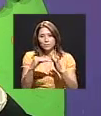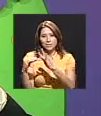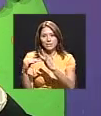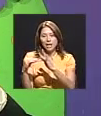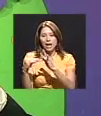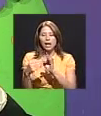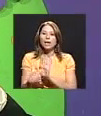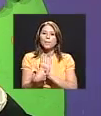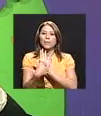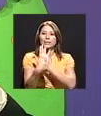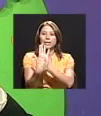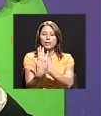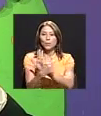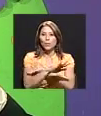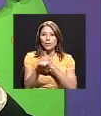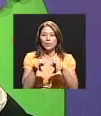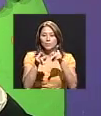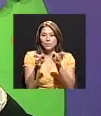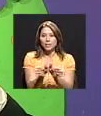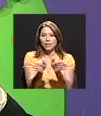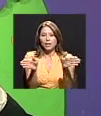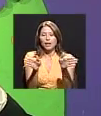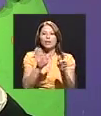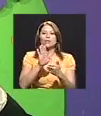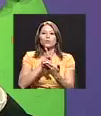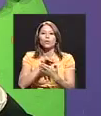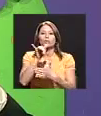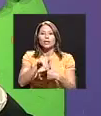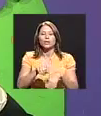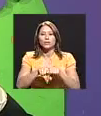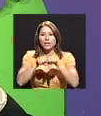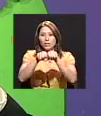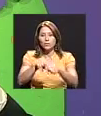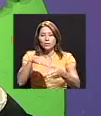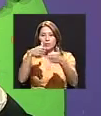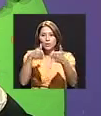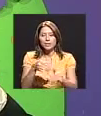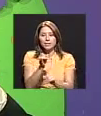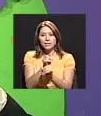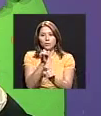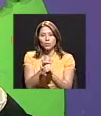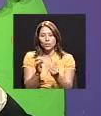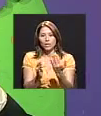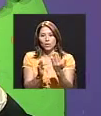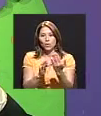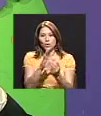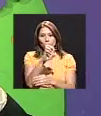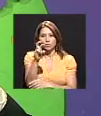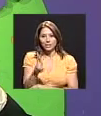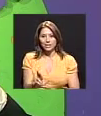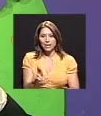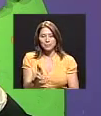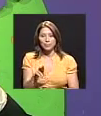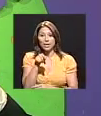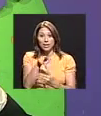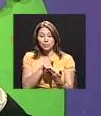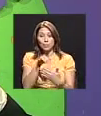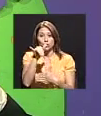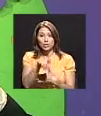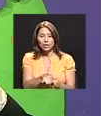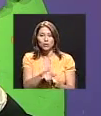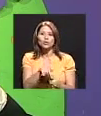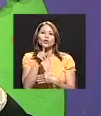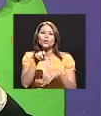Especial presentó al público los proyectos de graduación de estudiantes del Instituto Tecnológico de Costa Rica. Los proyectos son